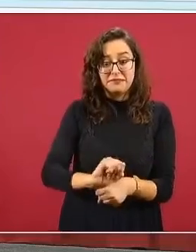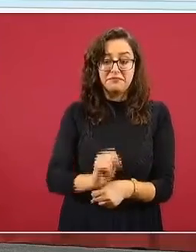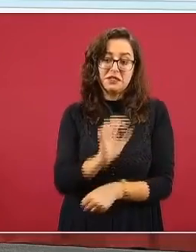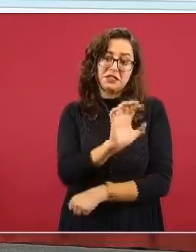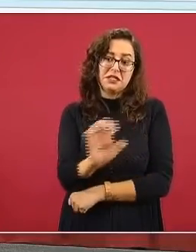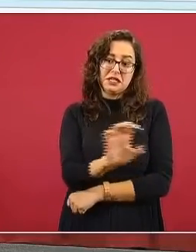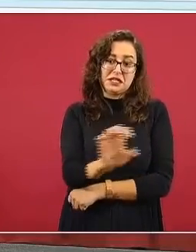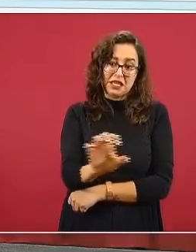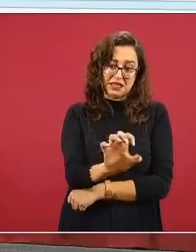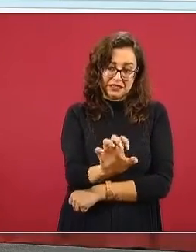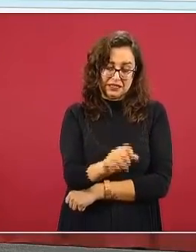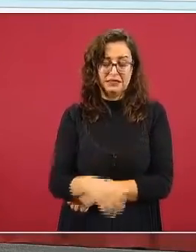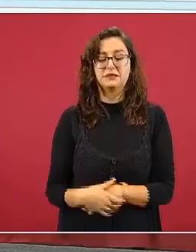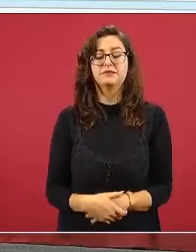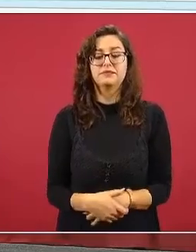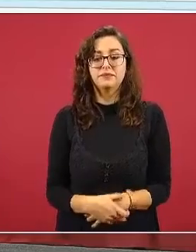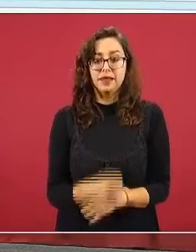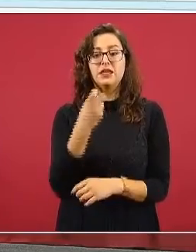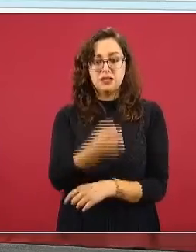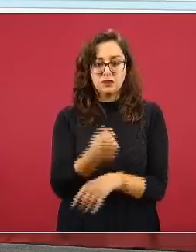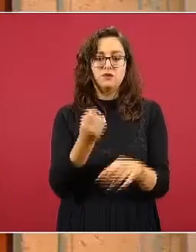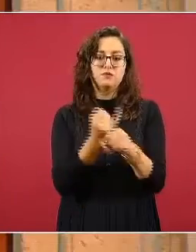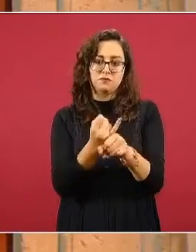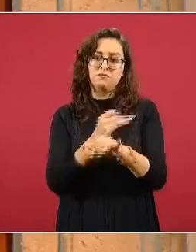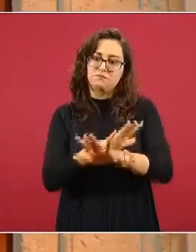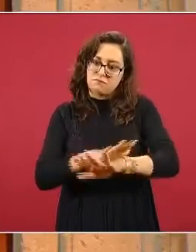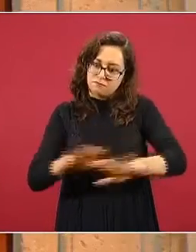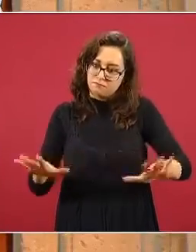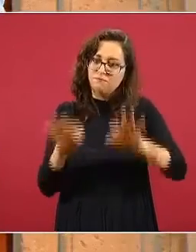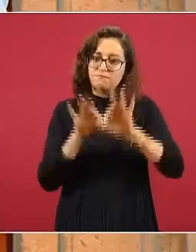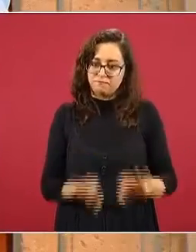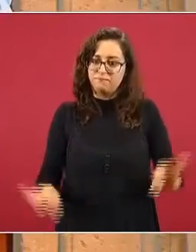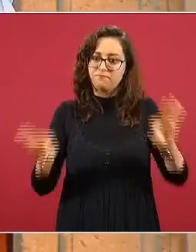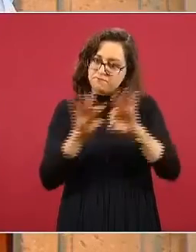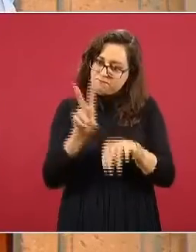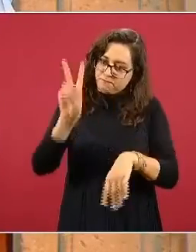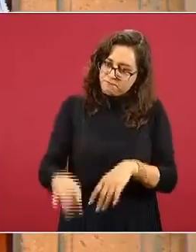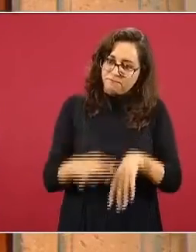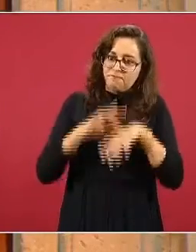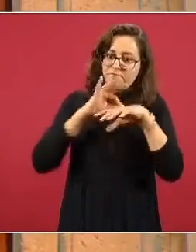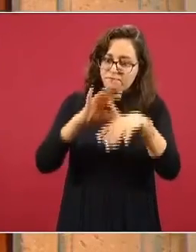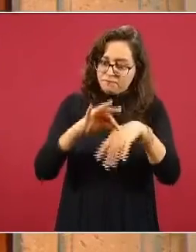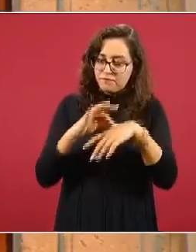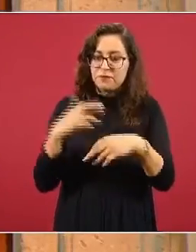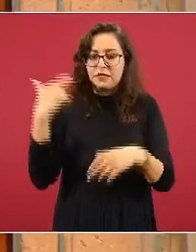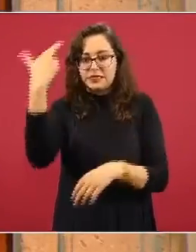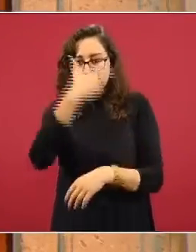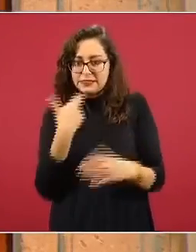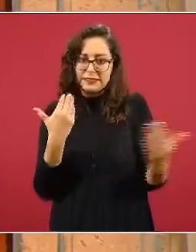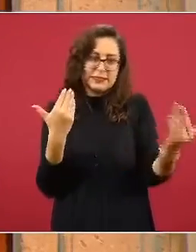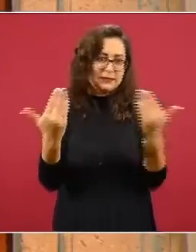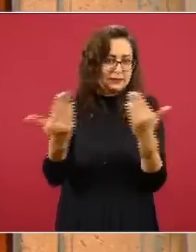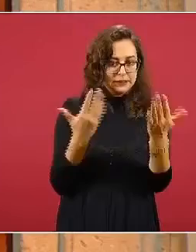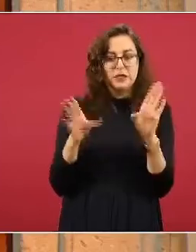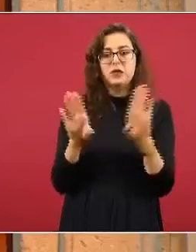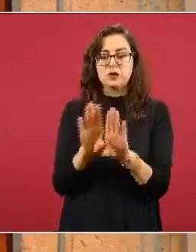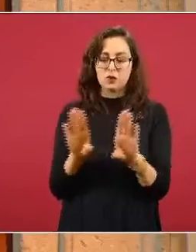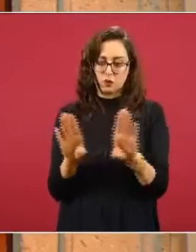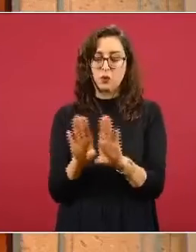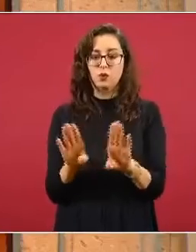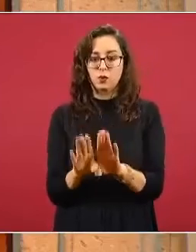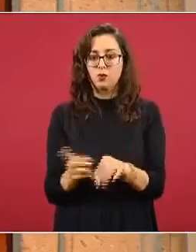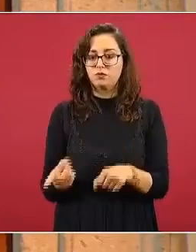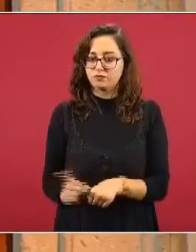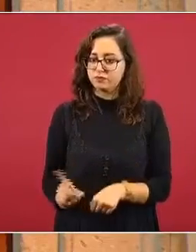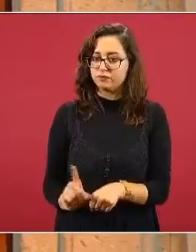hacia atrás. Entonces es importante poder hacer esa diferencia cuando revisamos y cuando vemos los datos de las